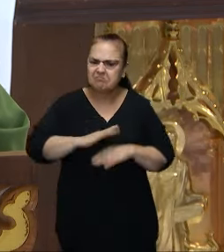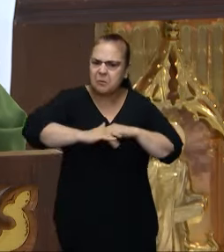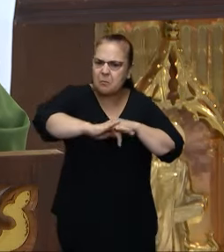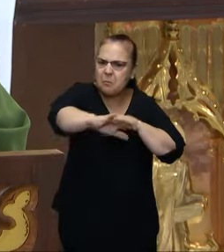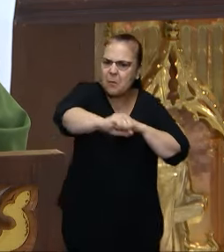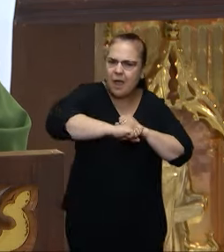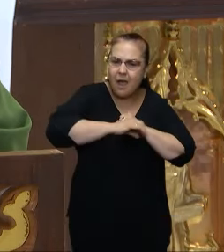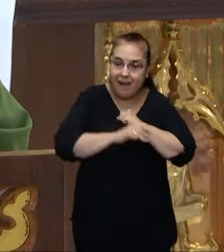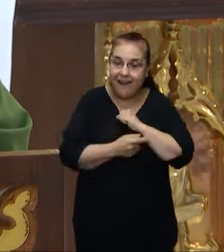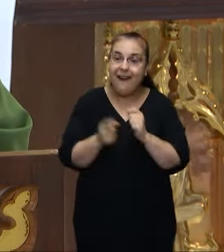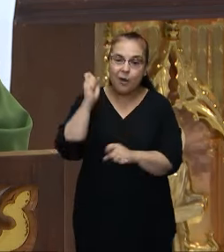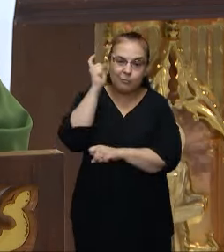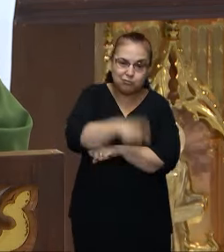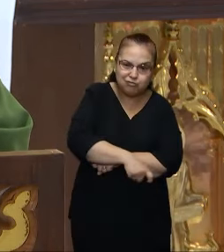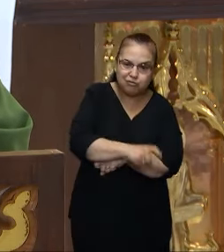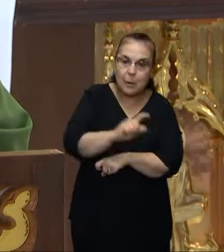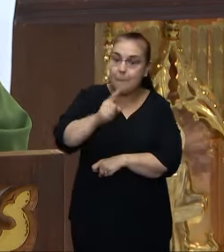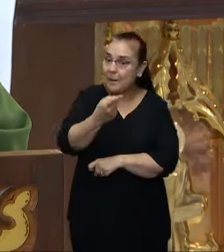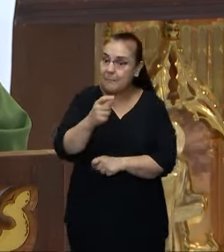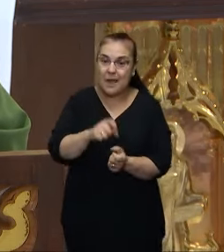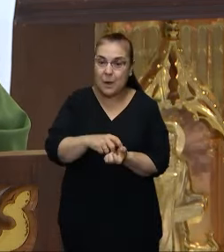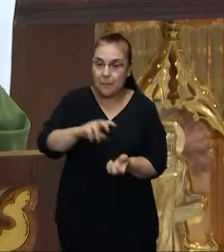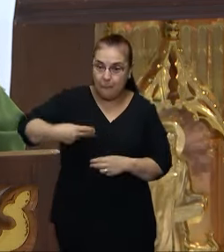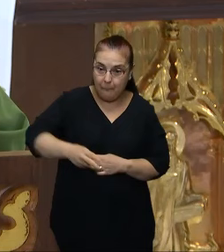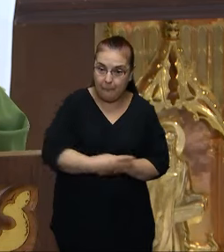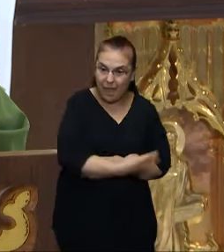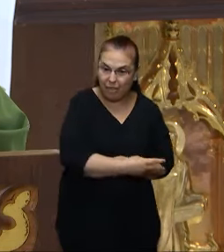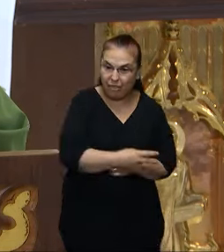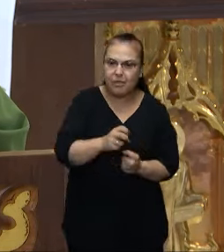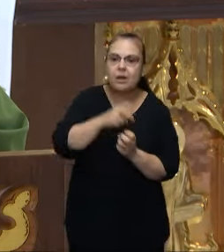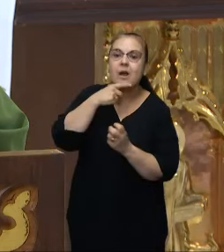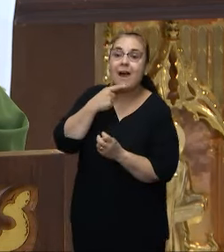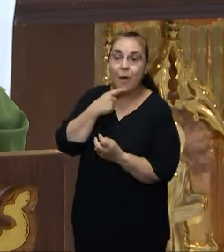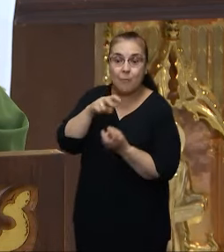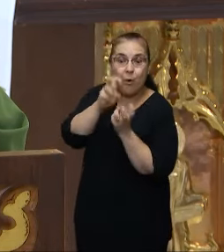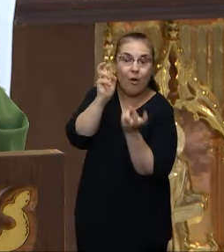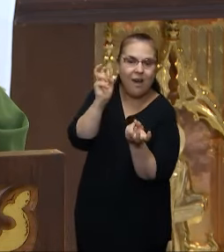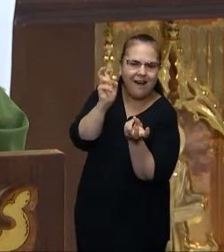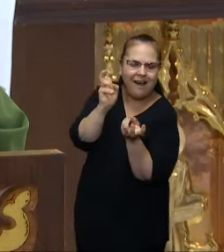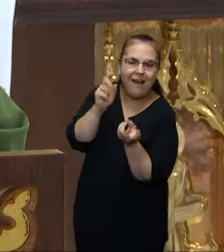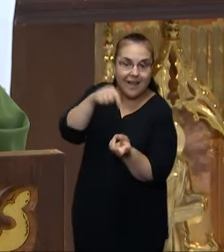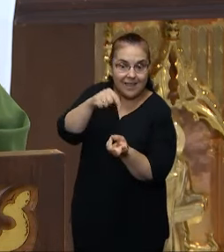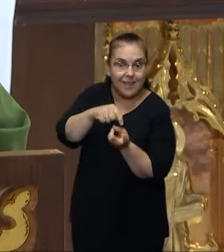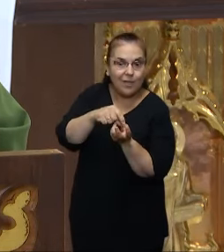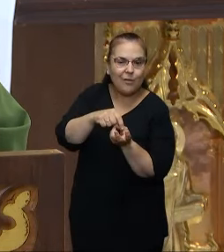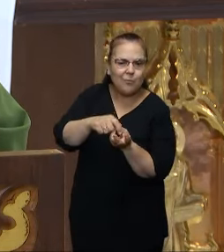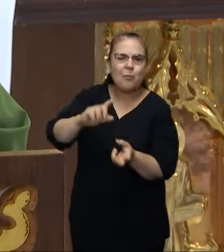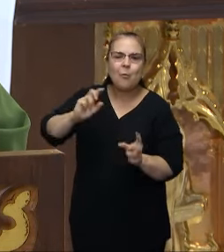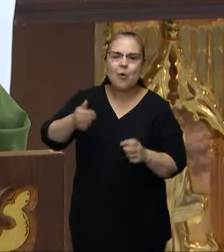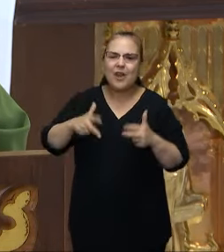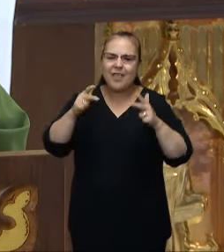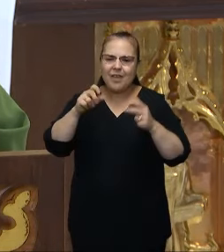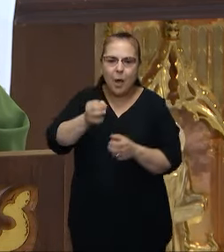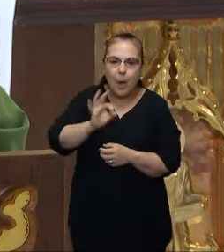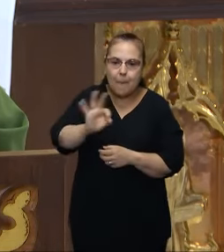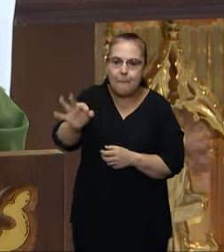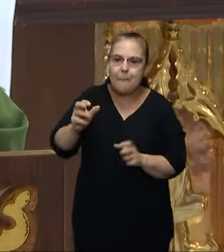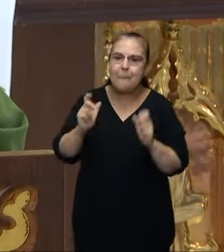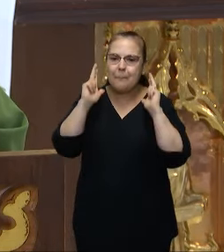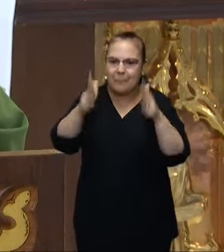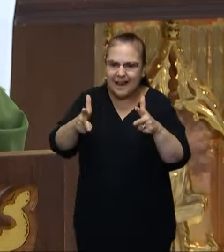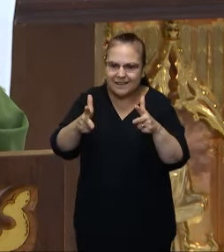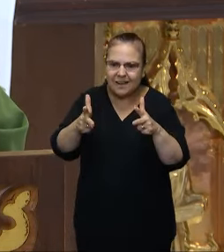coge el primer pez que pique Ábrele la boca y encontrarás una moneda de plata cógela y